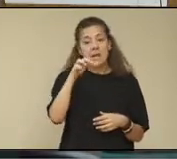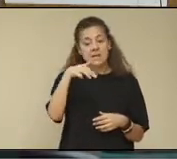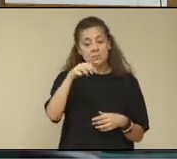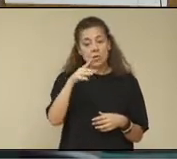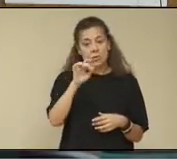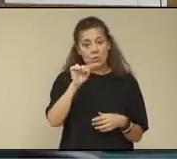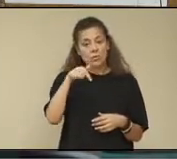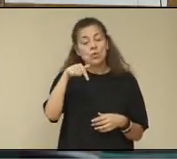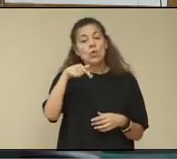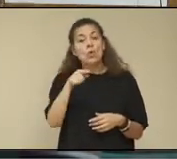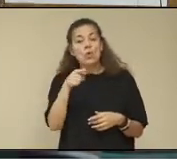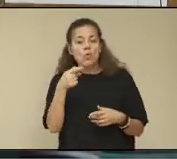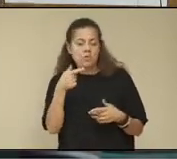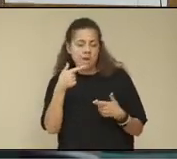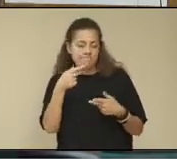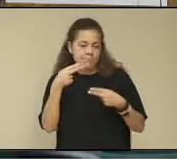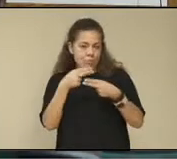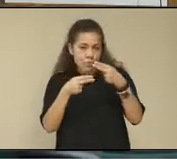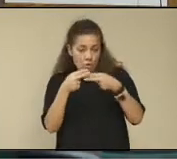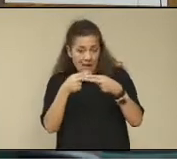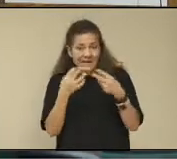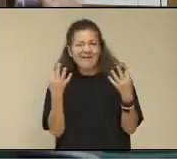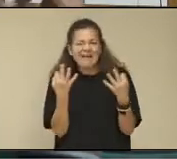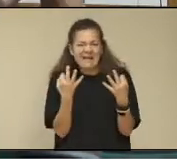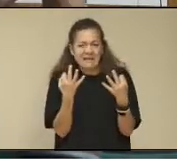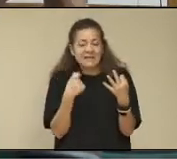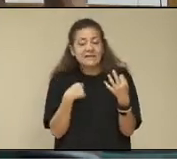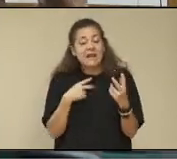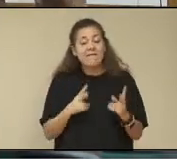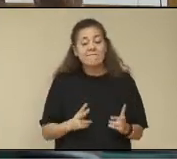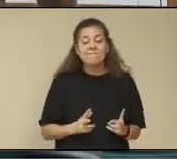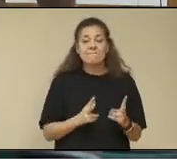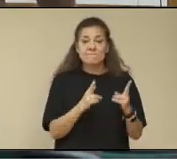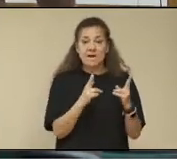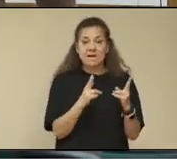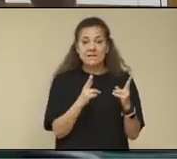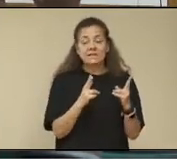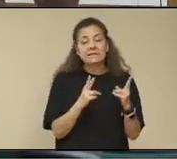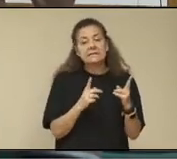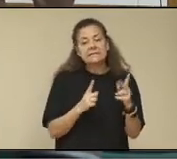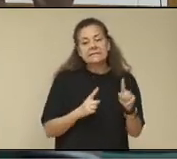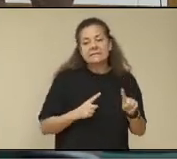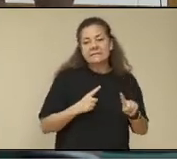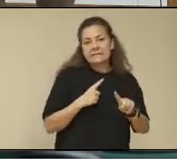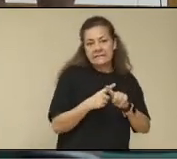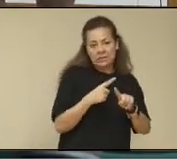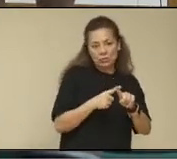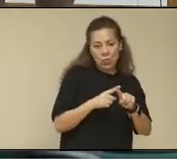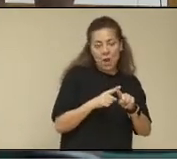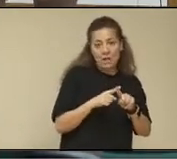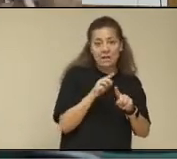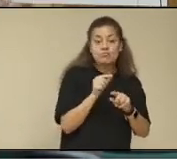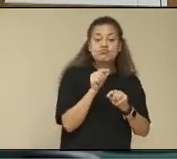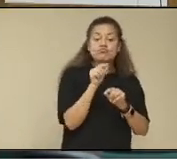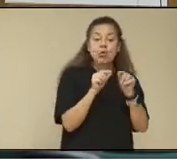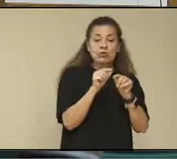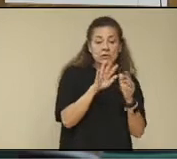del cisco sporozoito, que es la fase, digamos, sexual que pasa del mosquito al ser